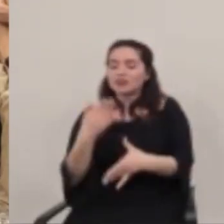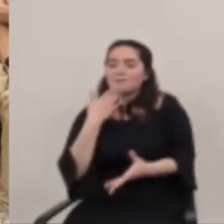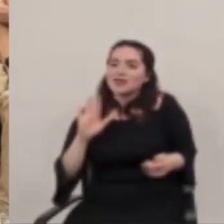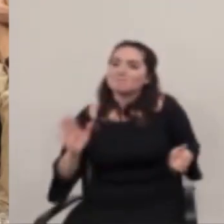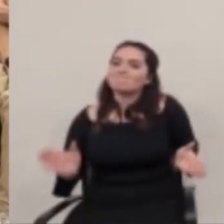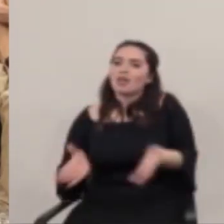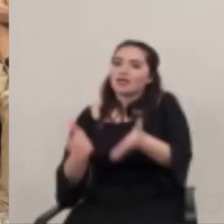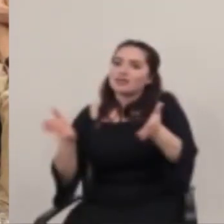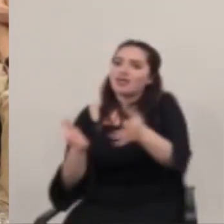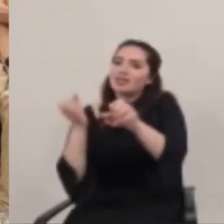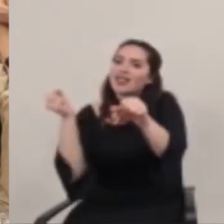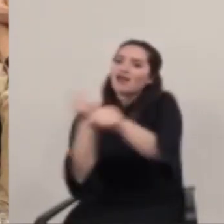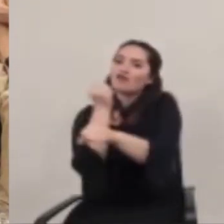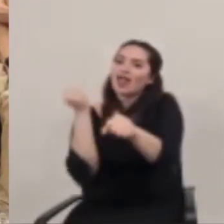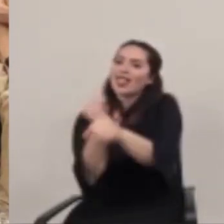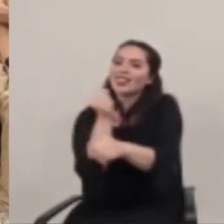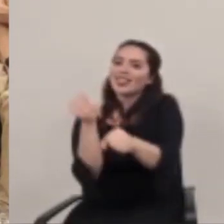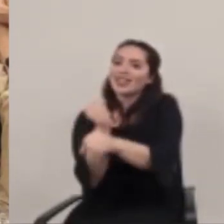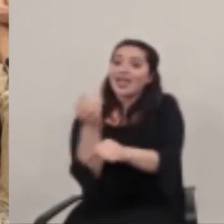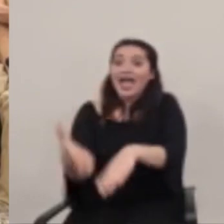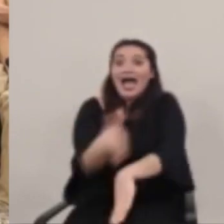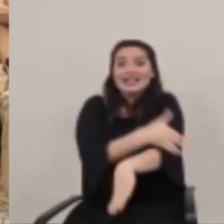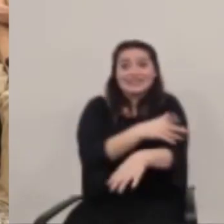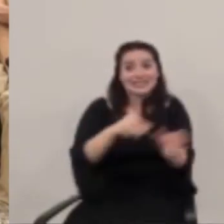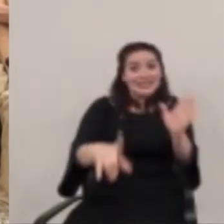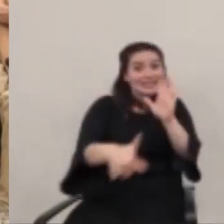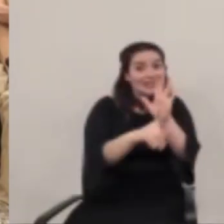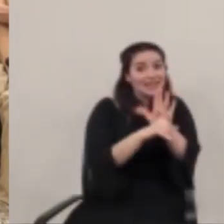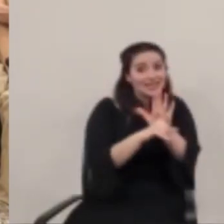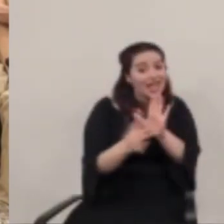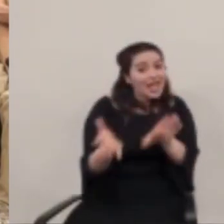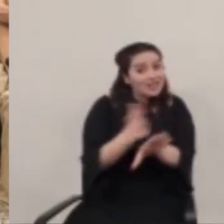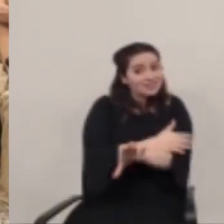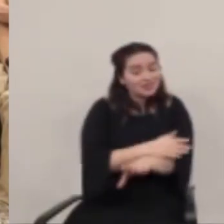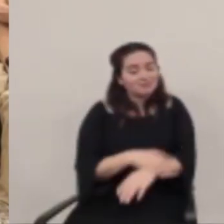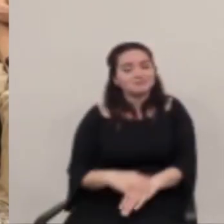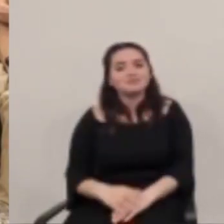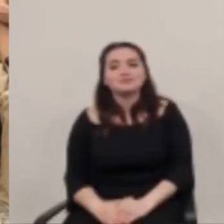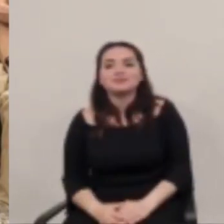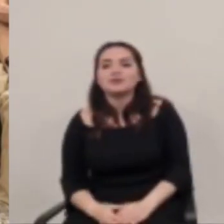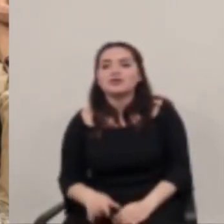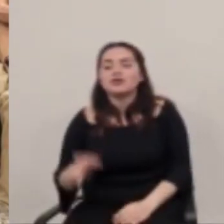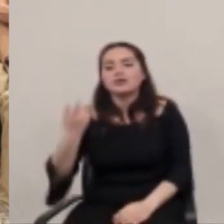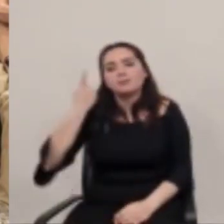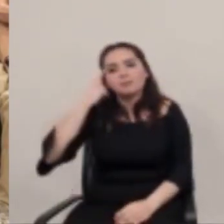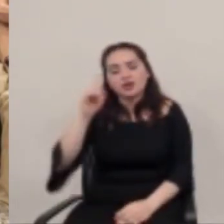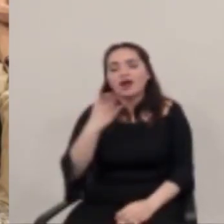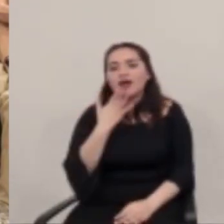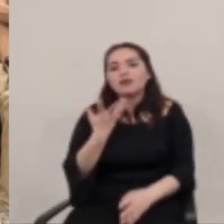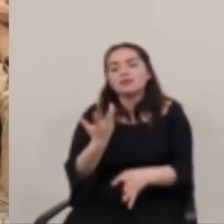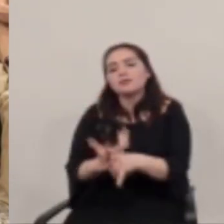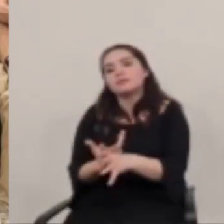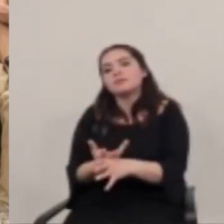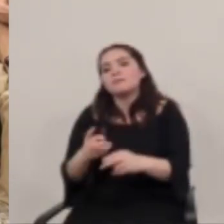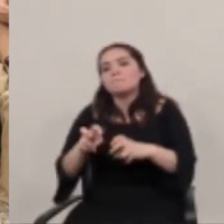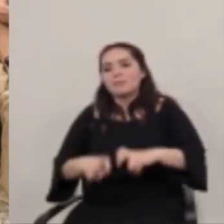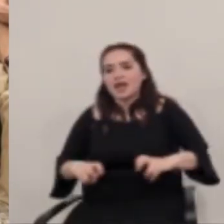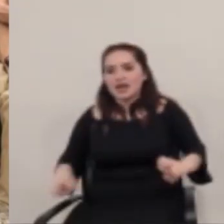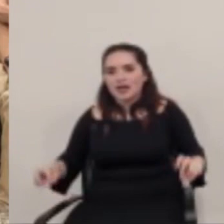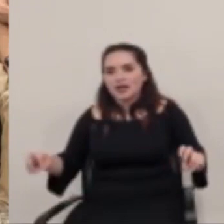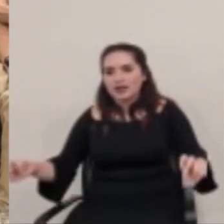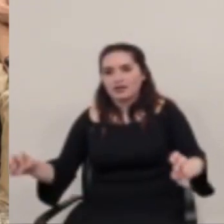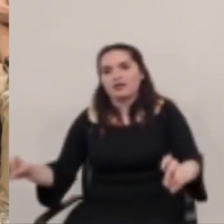laborales de inclusión antes de que exista la ley, lo cual es insuficiente de cualquier manera, pero también tenemos paneles donde están, no donde se